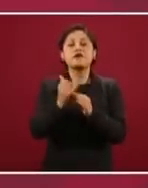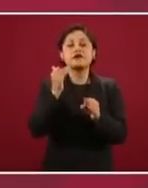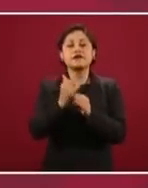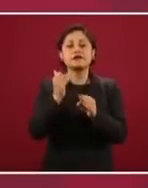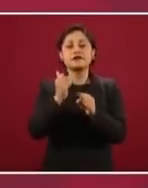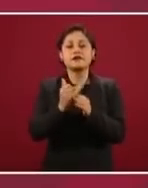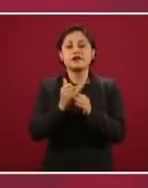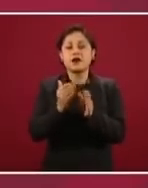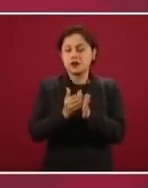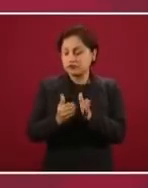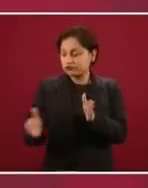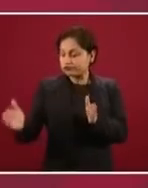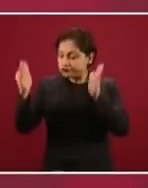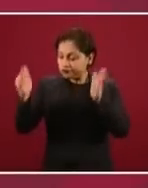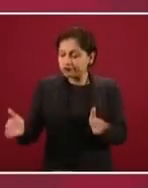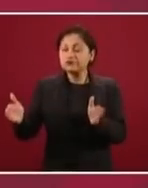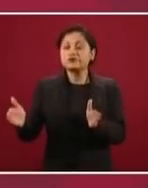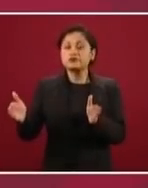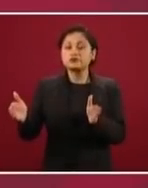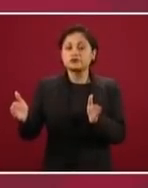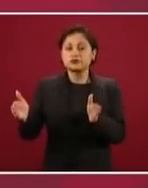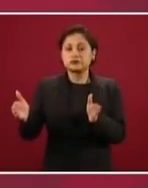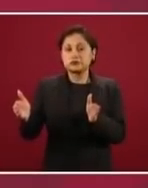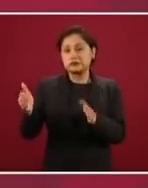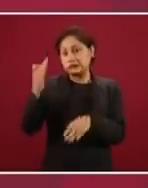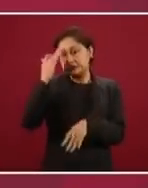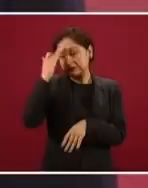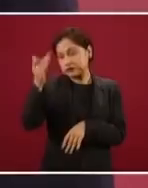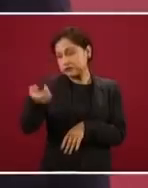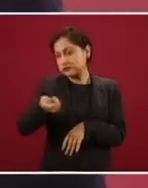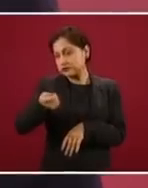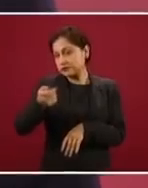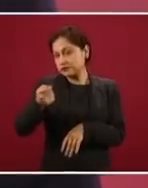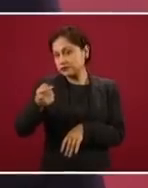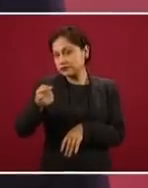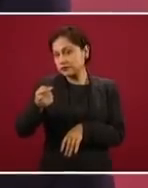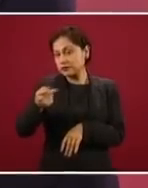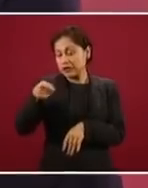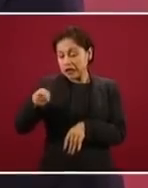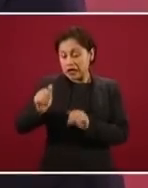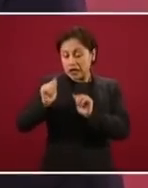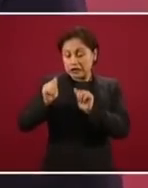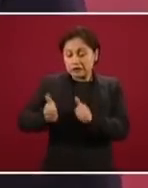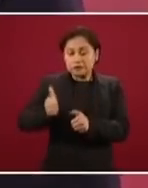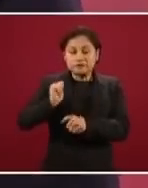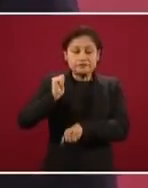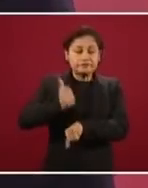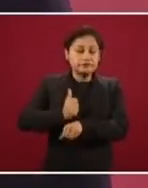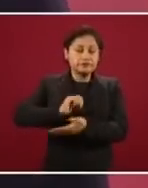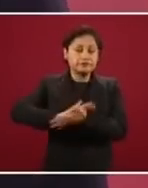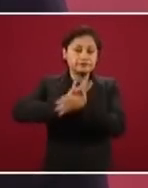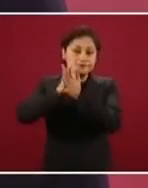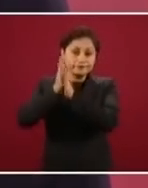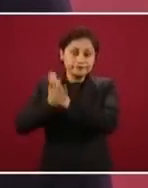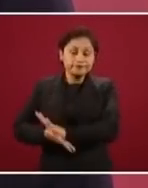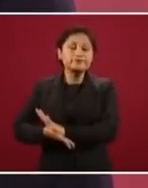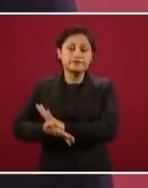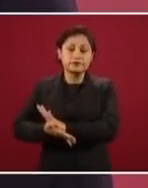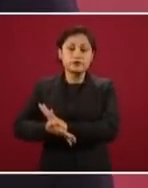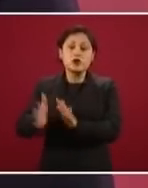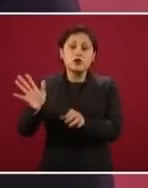reelegir y asentar las bases de la transformación del país a que desterremos